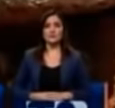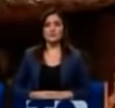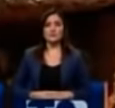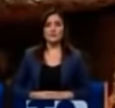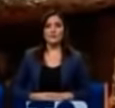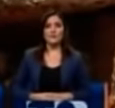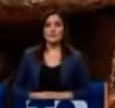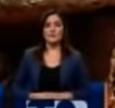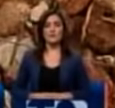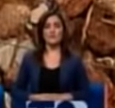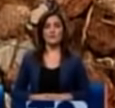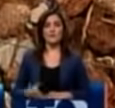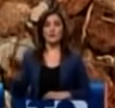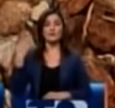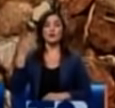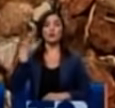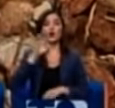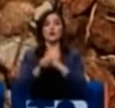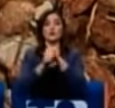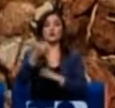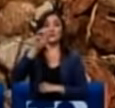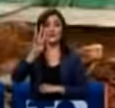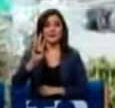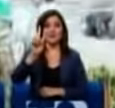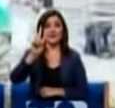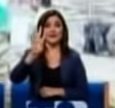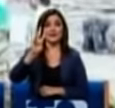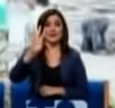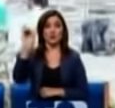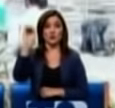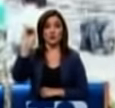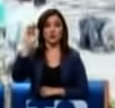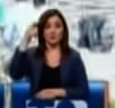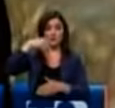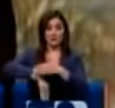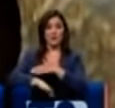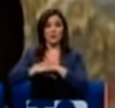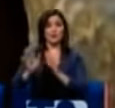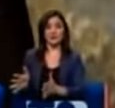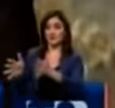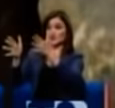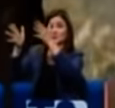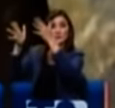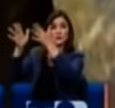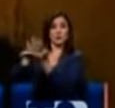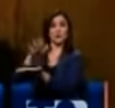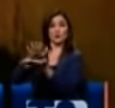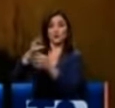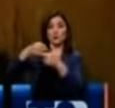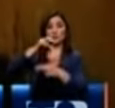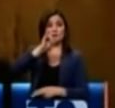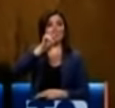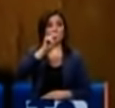Uno de los efectos se evidenció el 26 de octubre de 2016. Debajo de uno de los edificios patrimoniales de la Escuela La